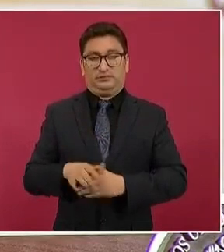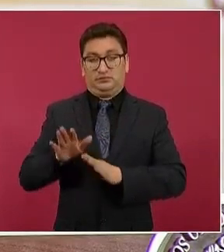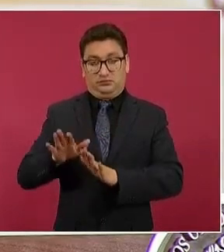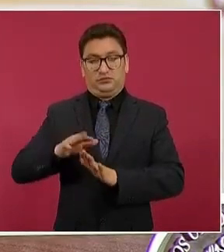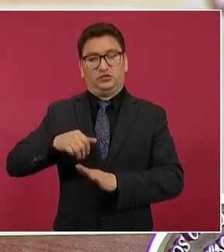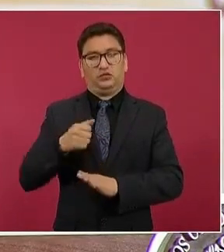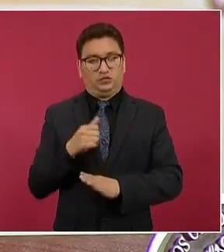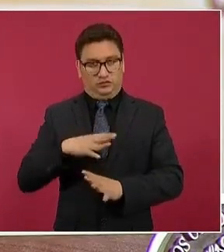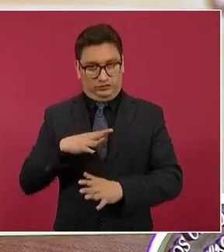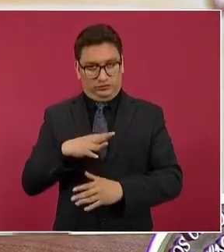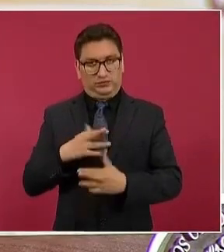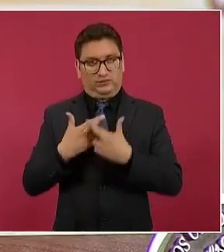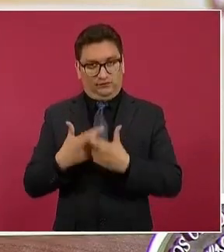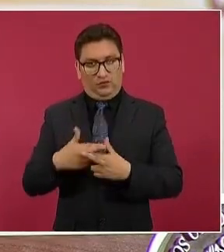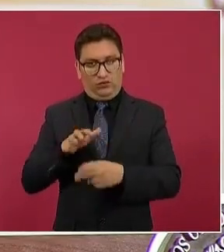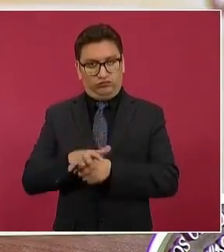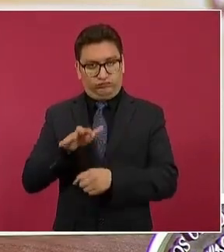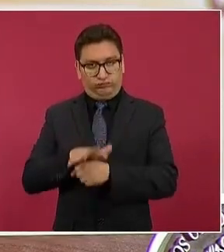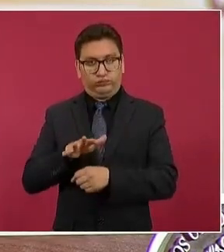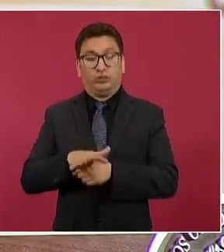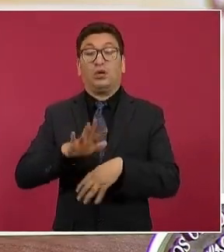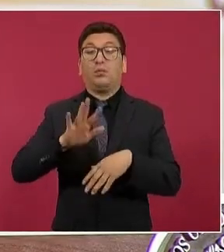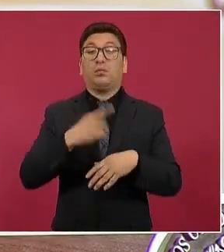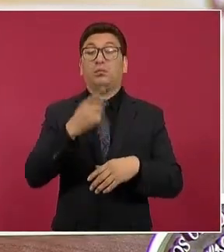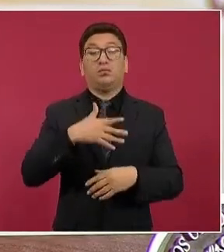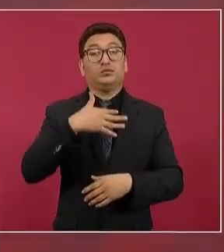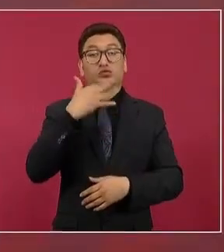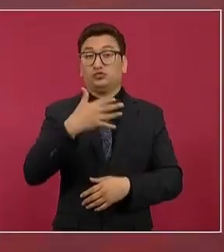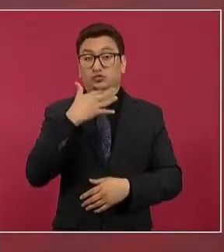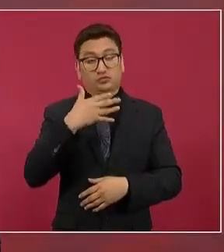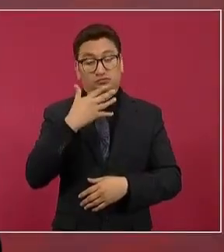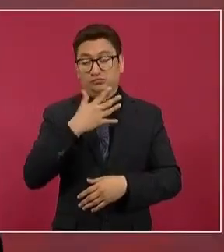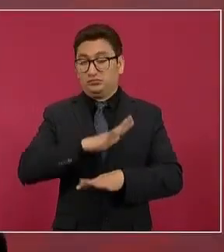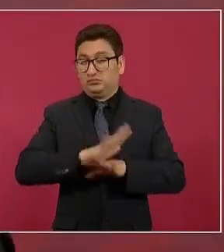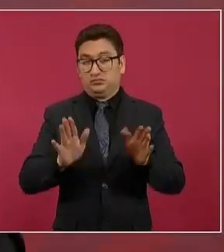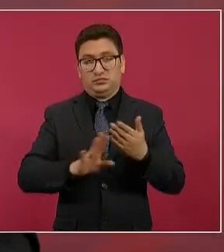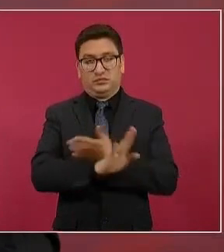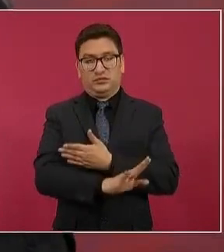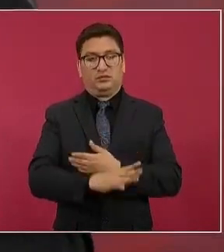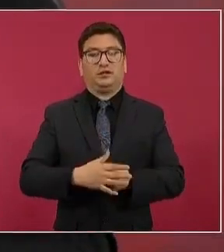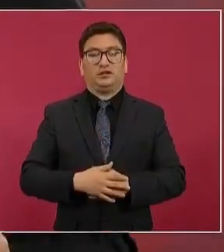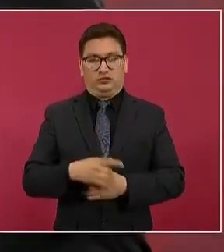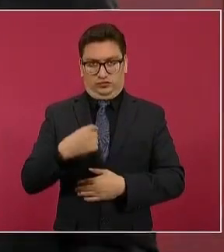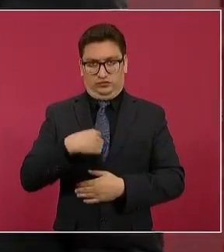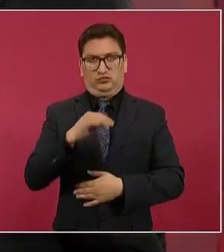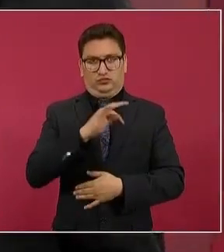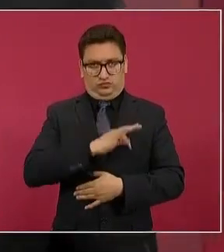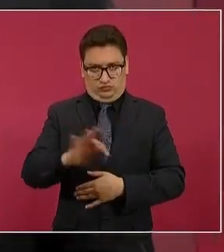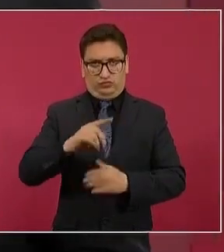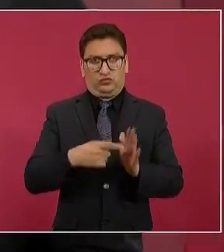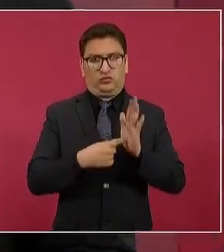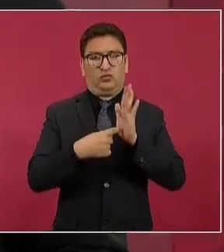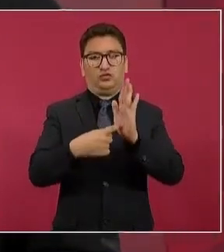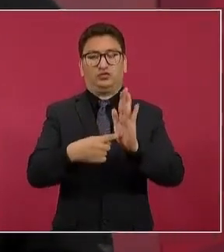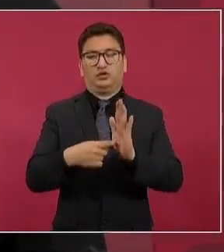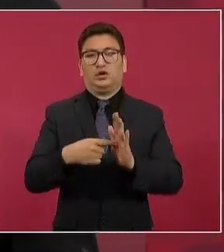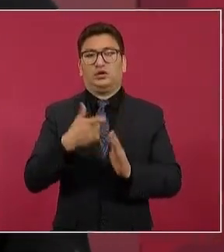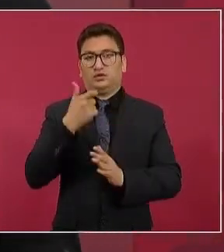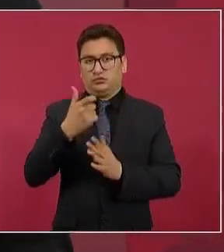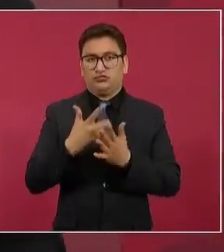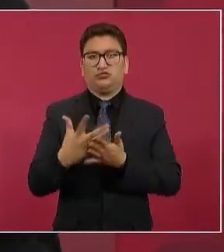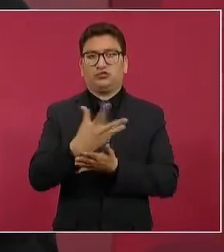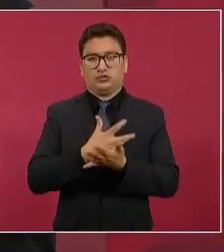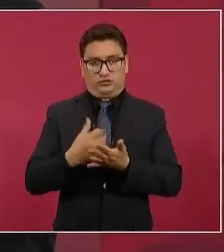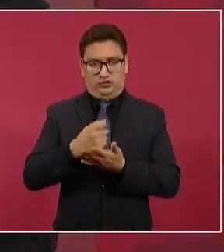disponibles, porque no se permite la corrupción. Les puedo mostrar lo de los ingresos, a ver